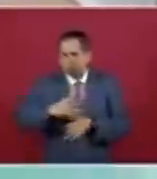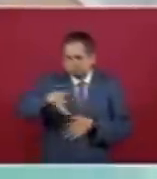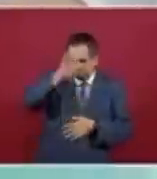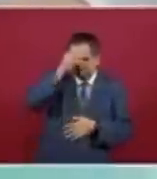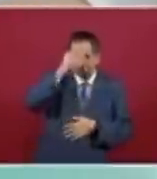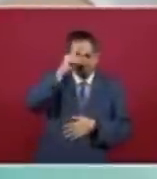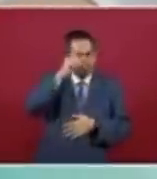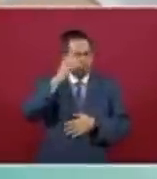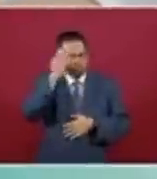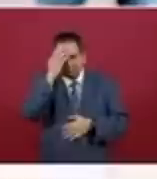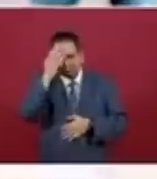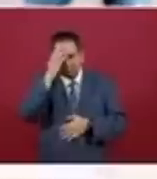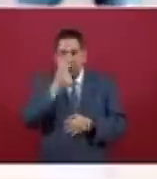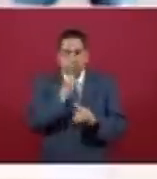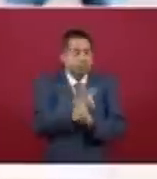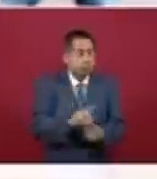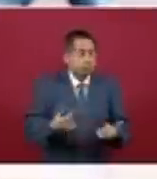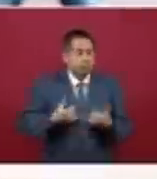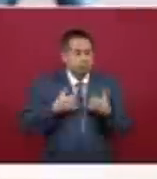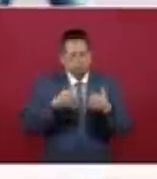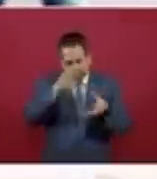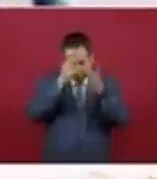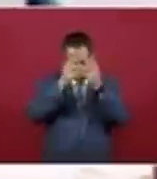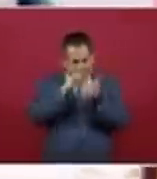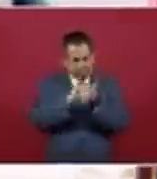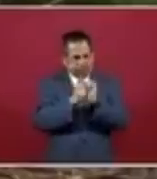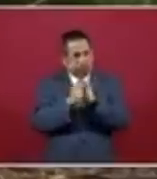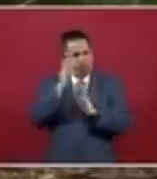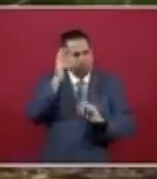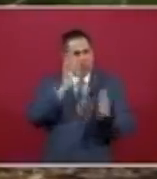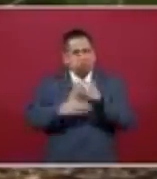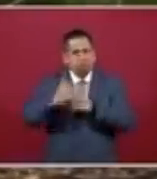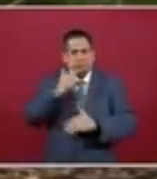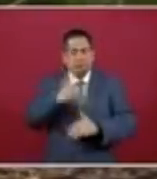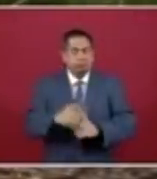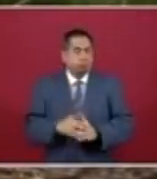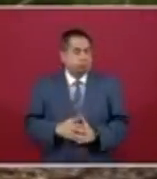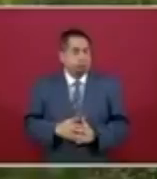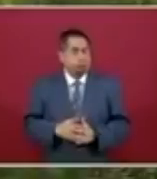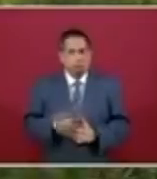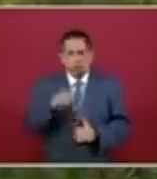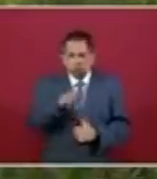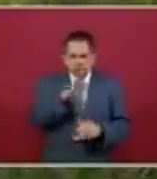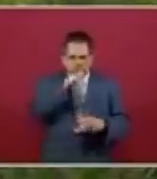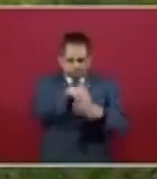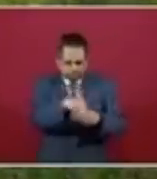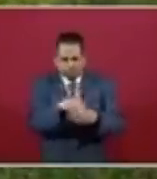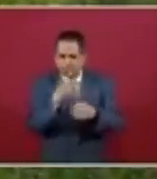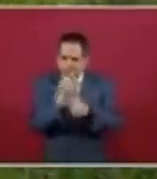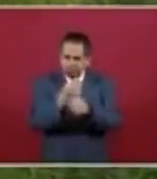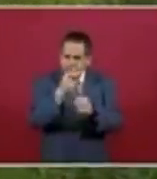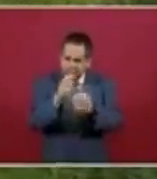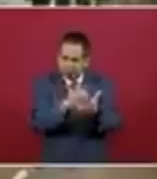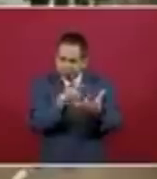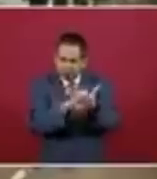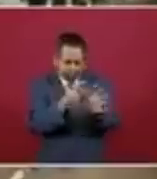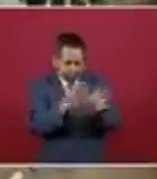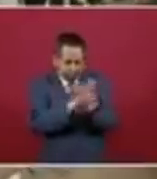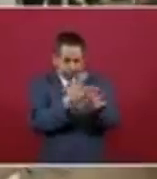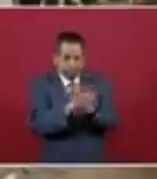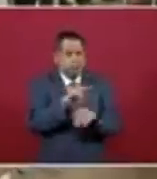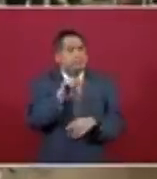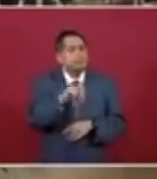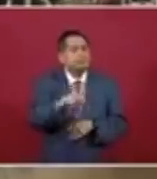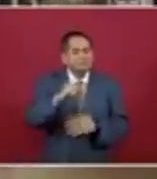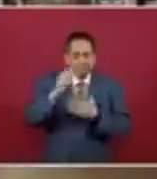niños y jóvenes, regeneración y esperanza. La infraestructura existente se adaptará para convertirse en el Centro de